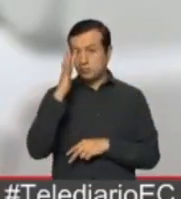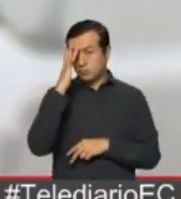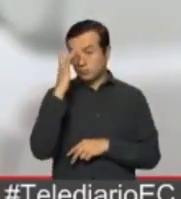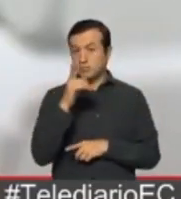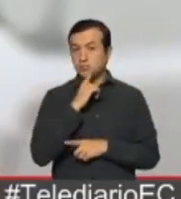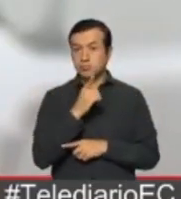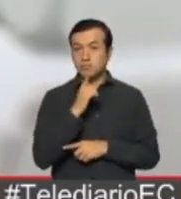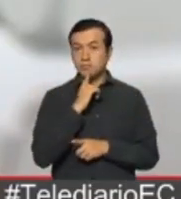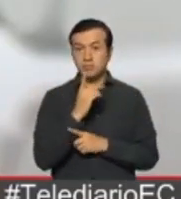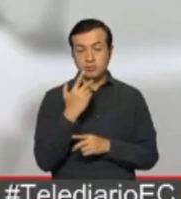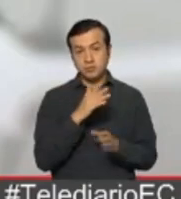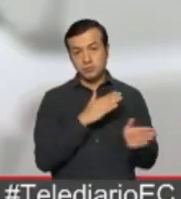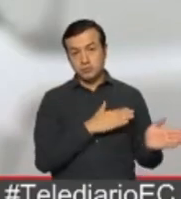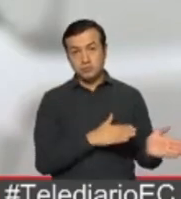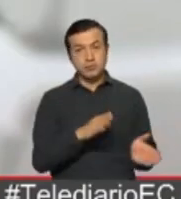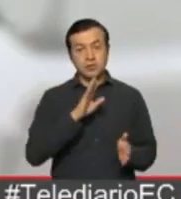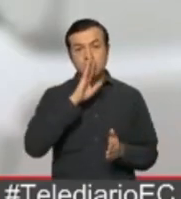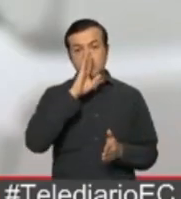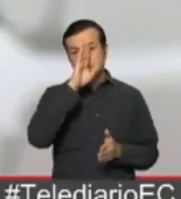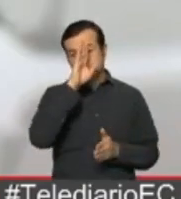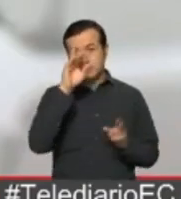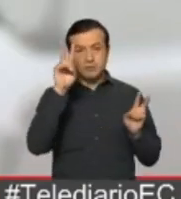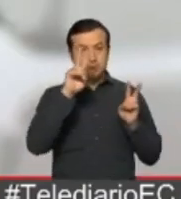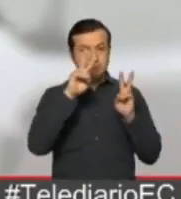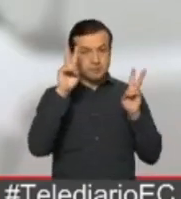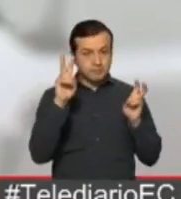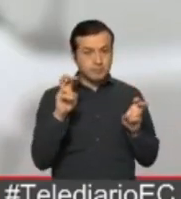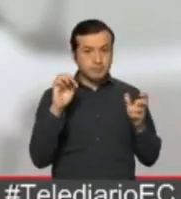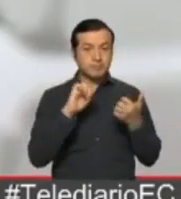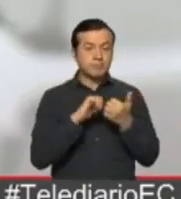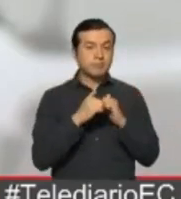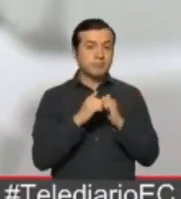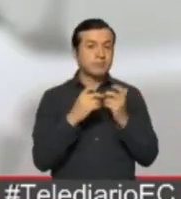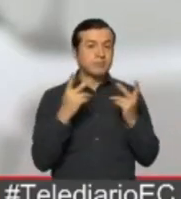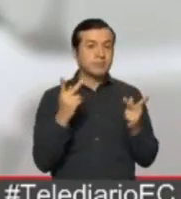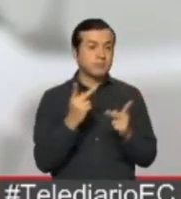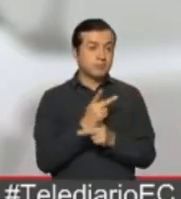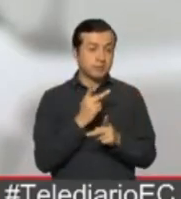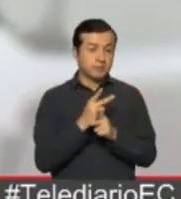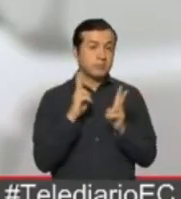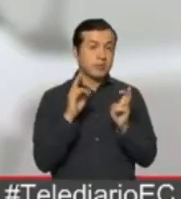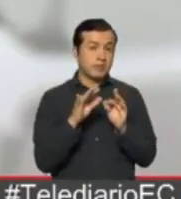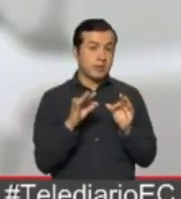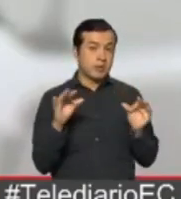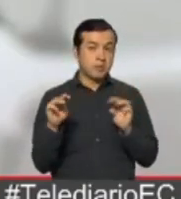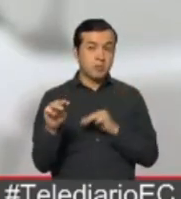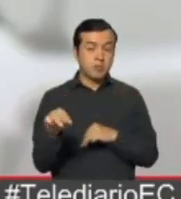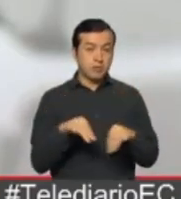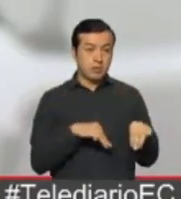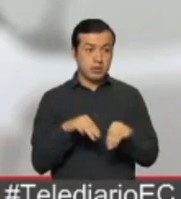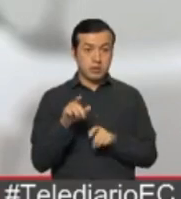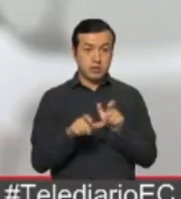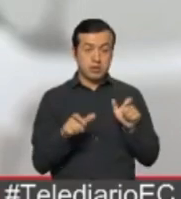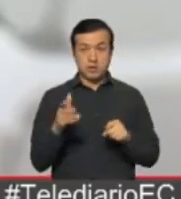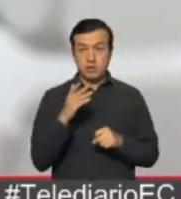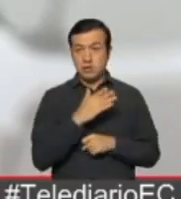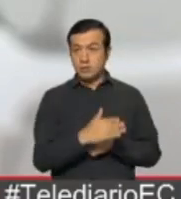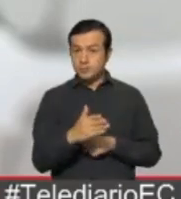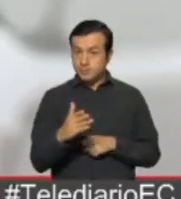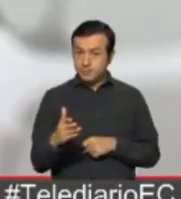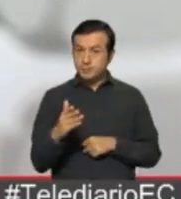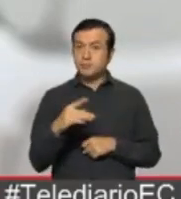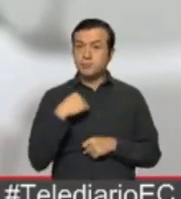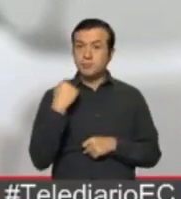pues la siempre es un tema con bastante bastante delicado el tema de transporte de pasajeros y en consecuencia